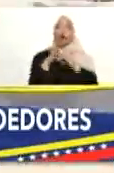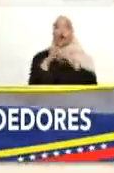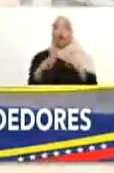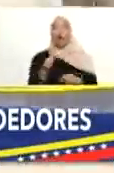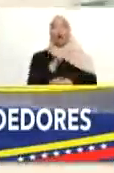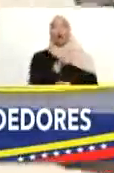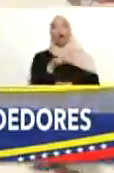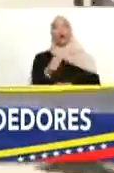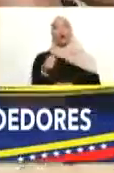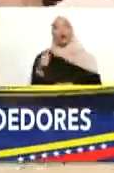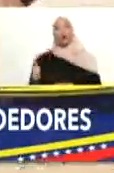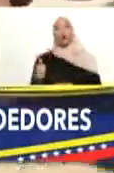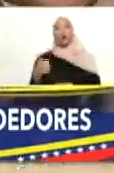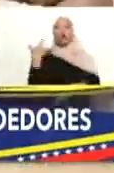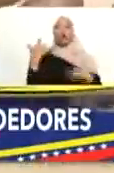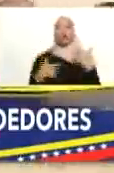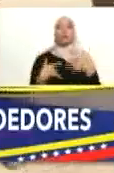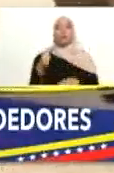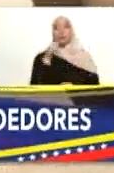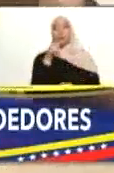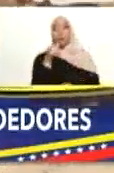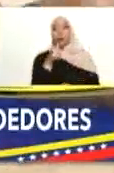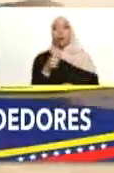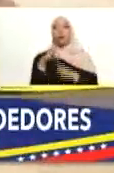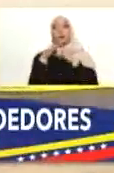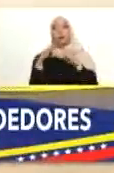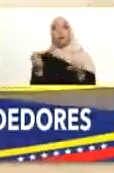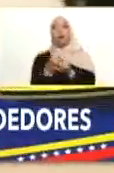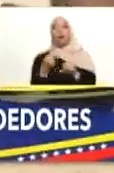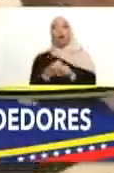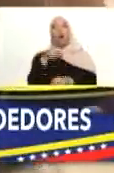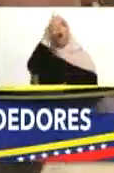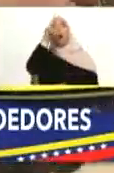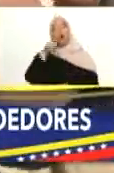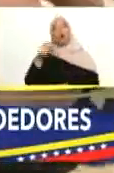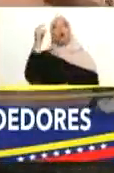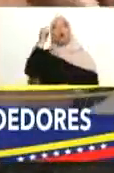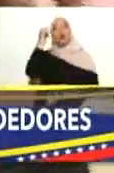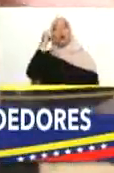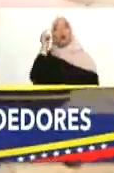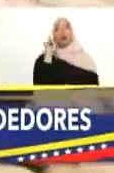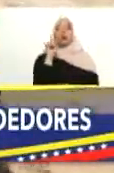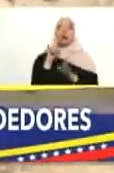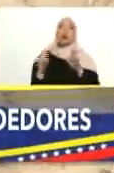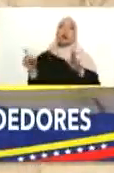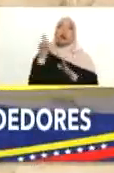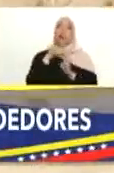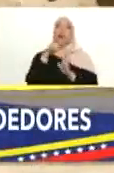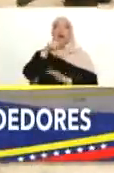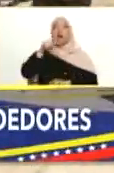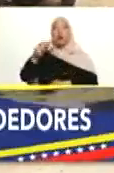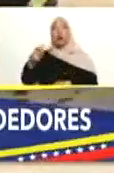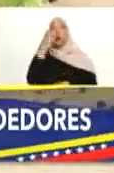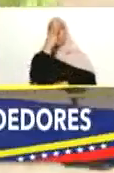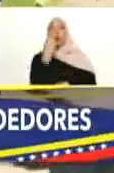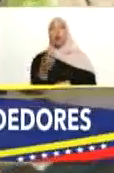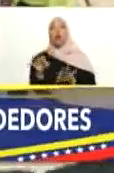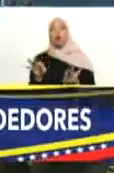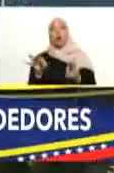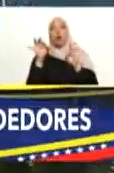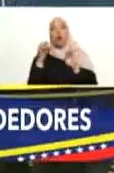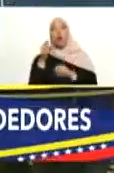uno estuvieron actos y en condiciones durante todos estos días para recibir a cientos de miles de temporadistas que escogieron el